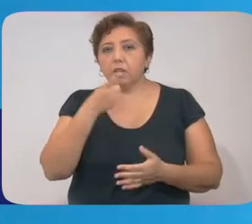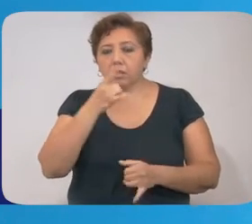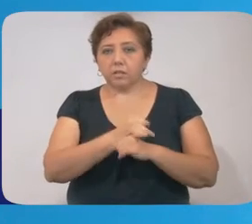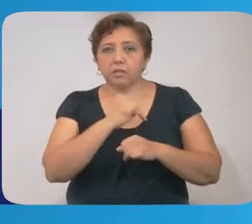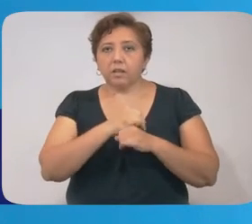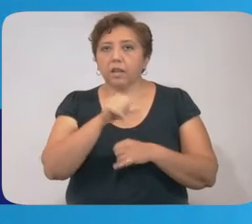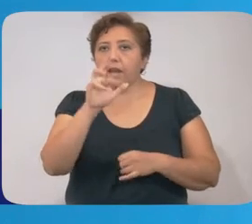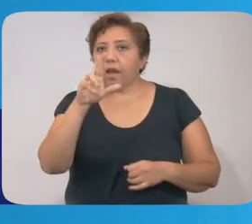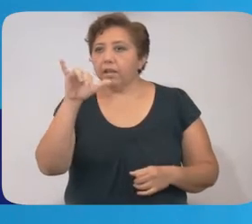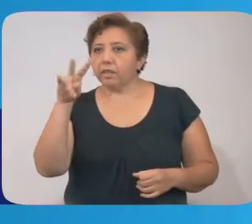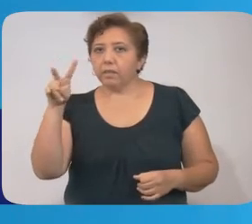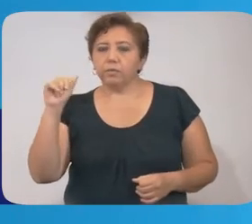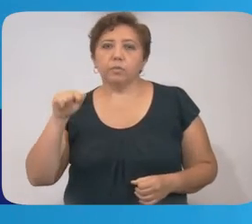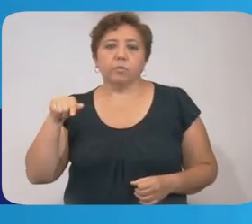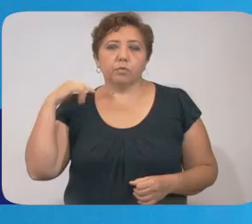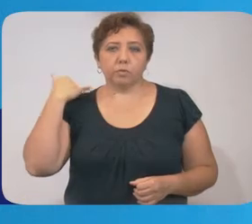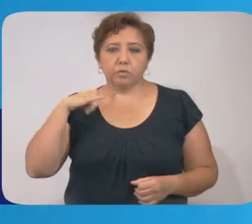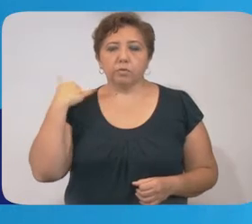micrositio